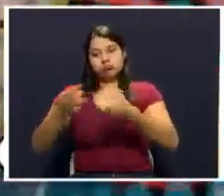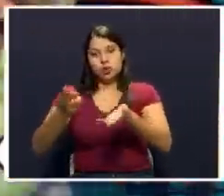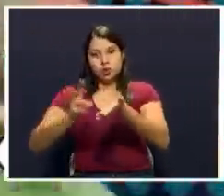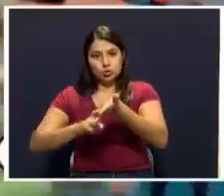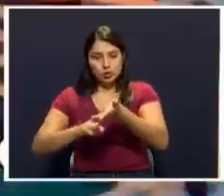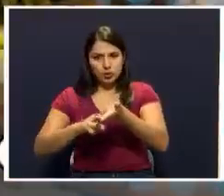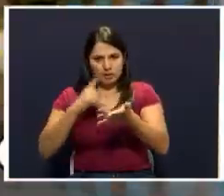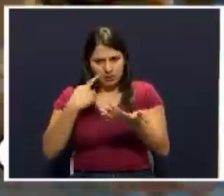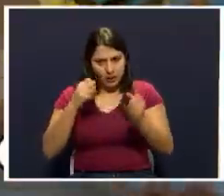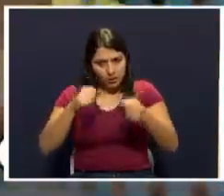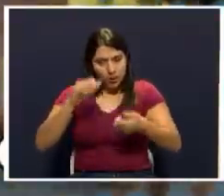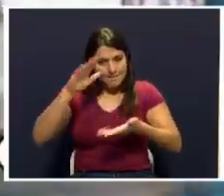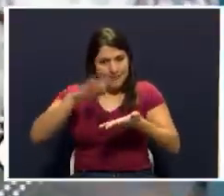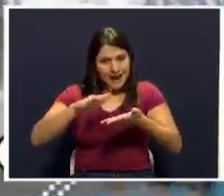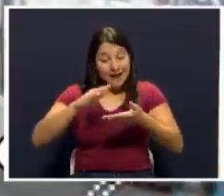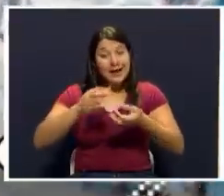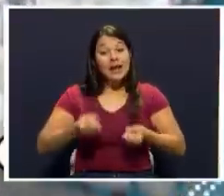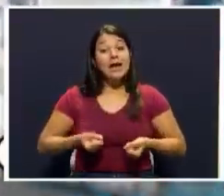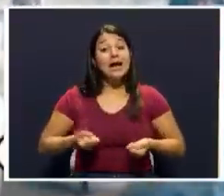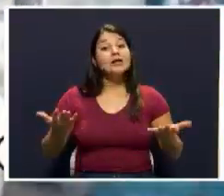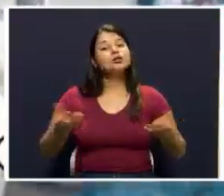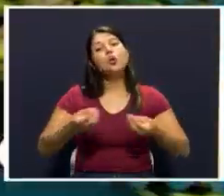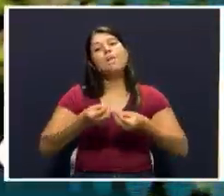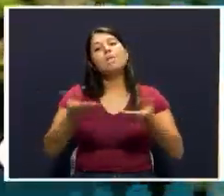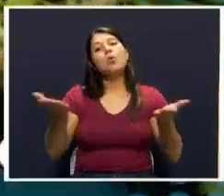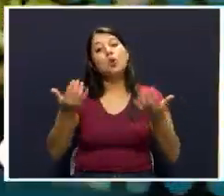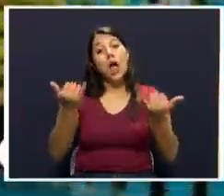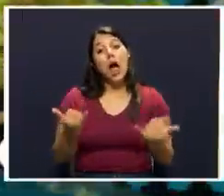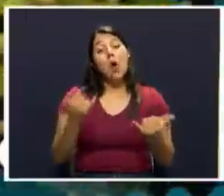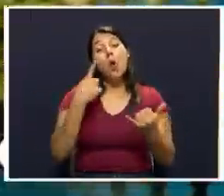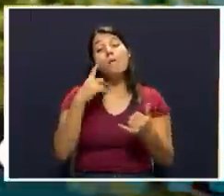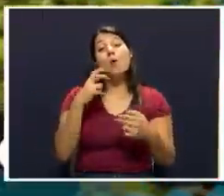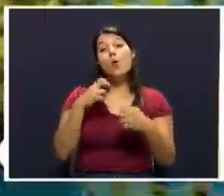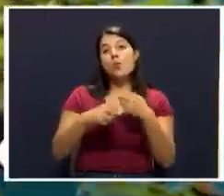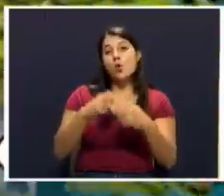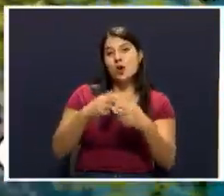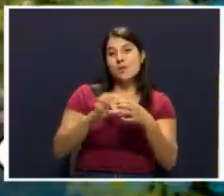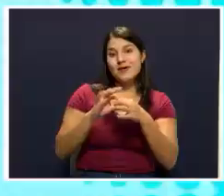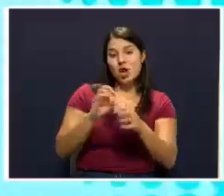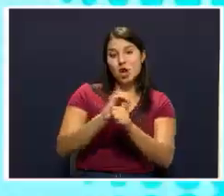contratos para reducir el gasto público en medio de la crisis por el COVID-19.